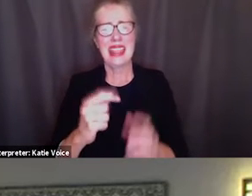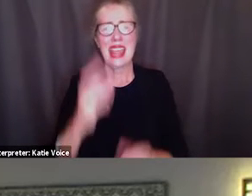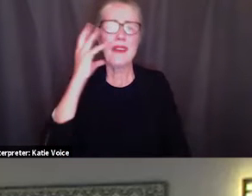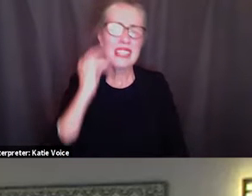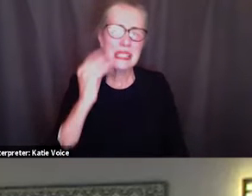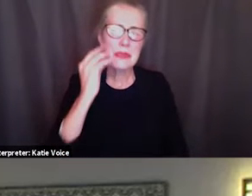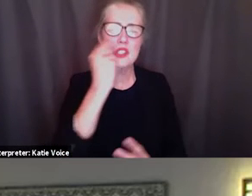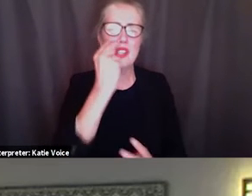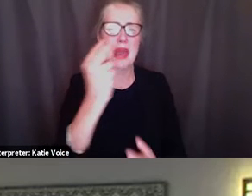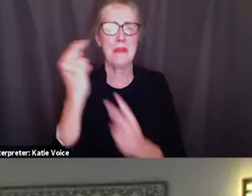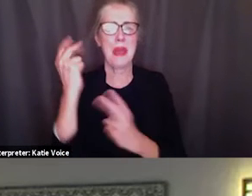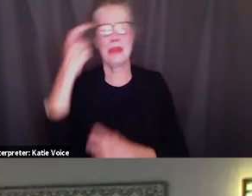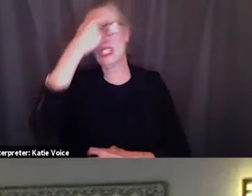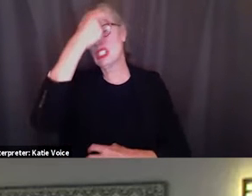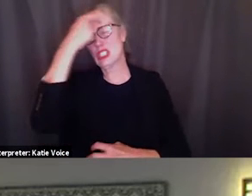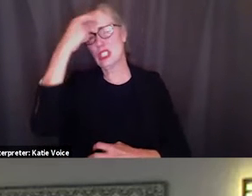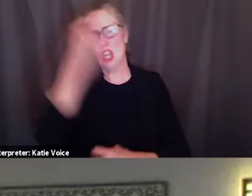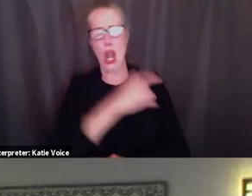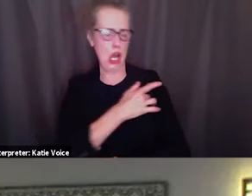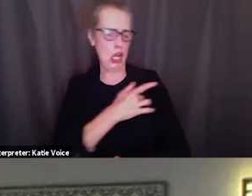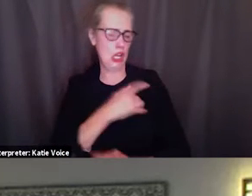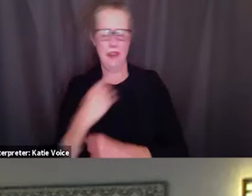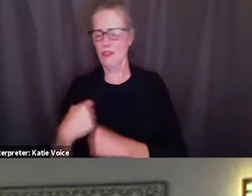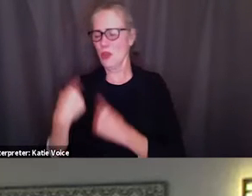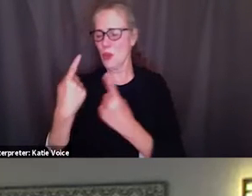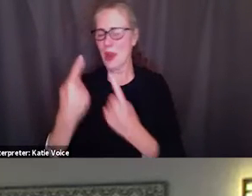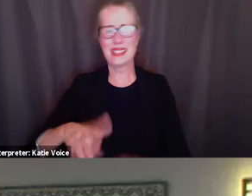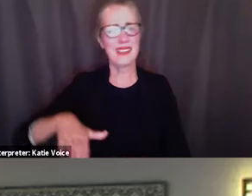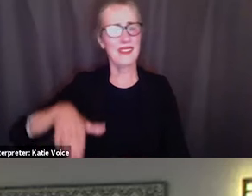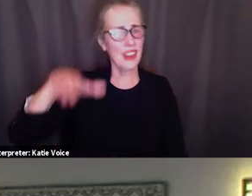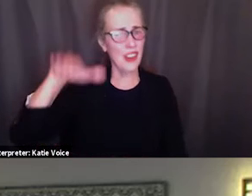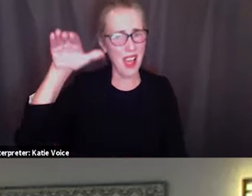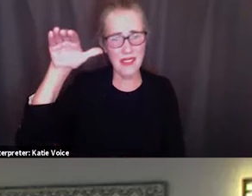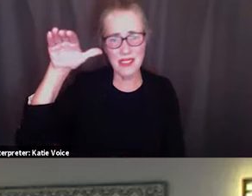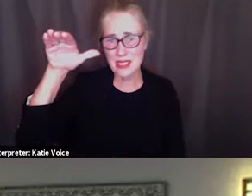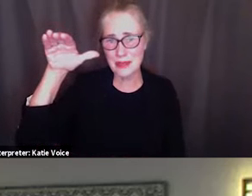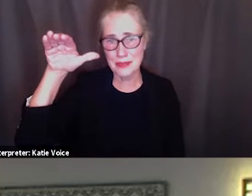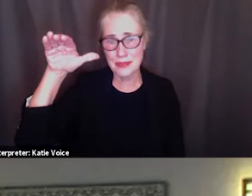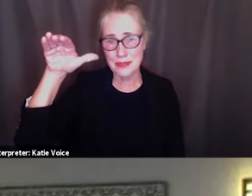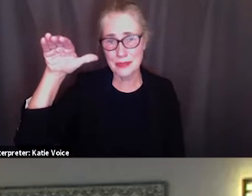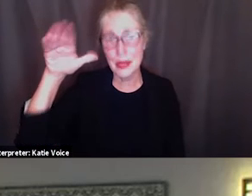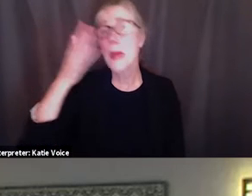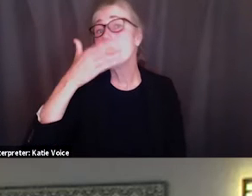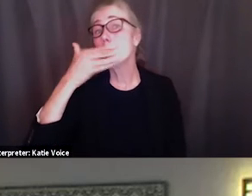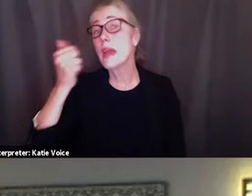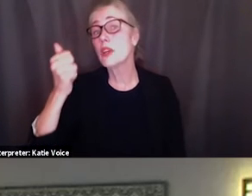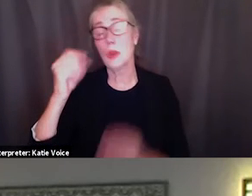a tener experiencias que les van a acompañar para toda la vida.